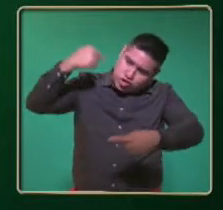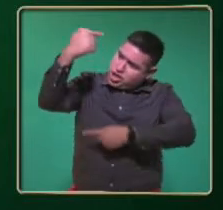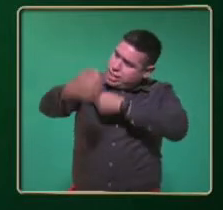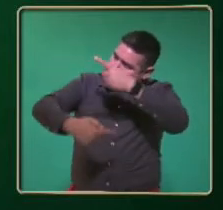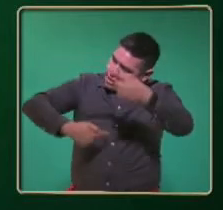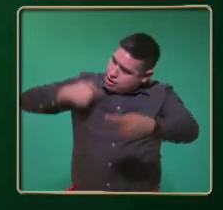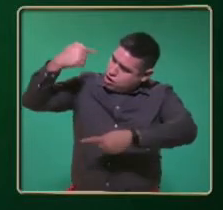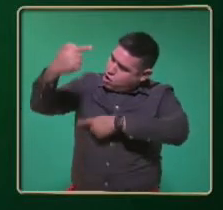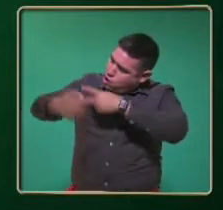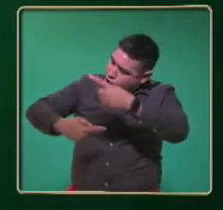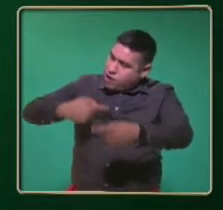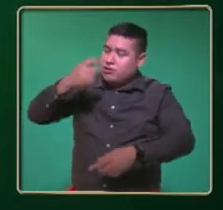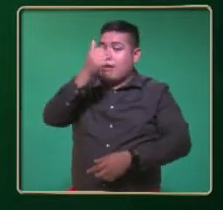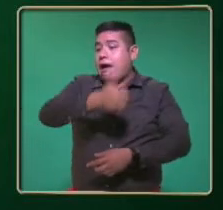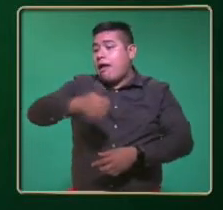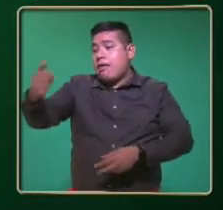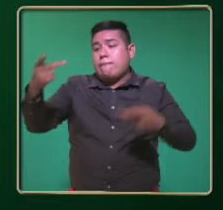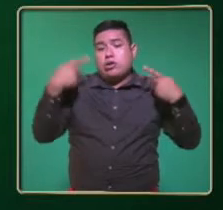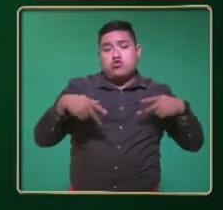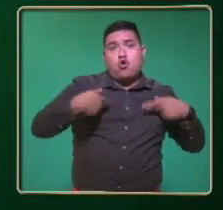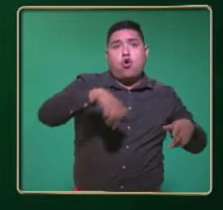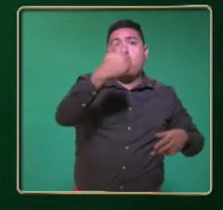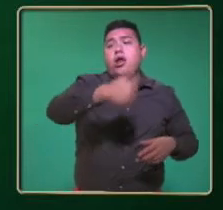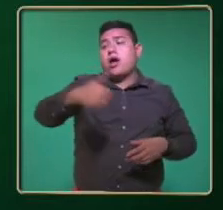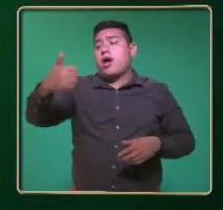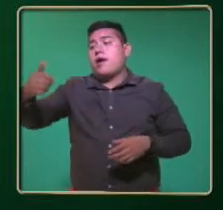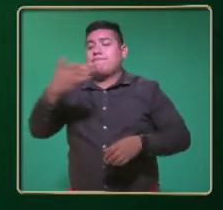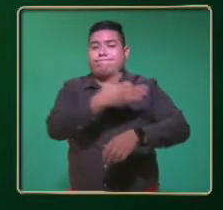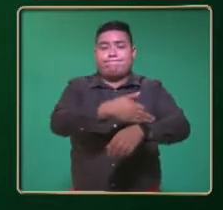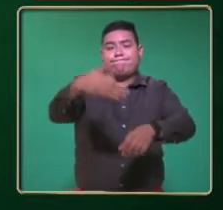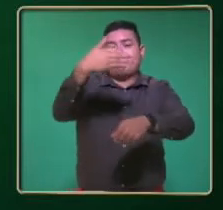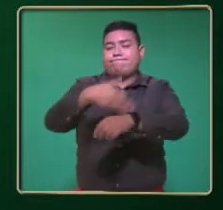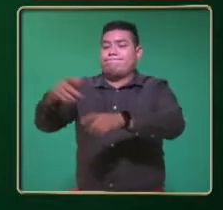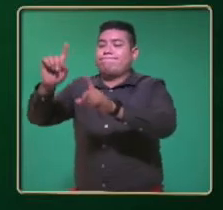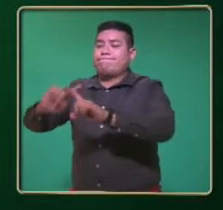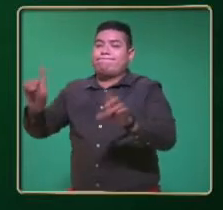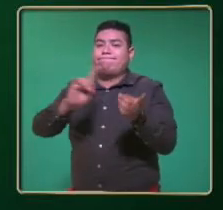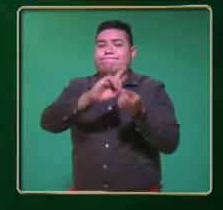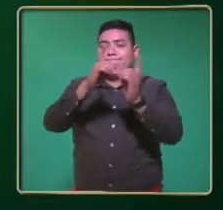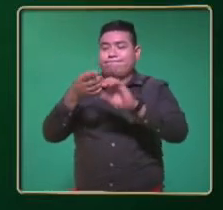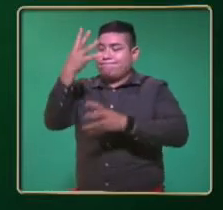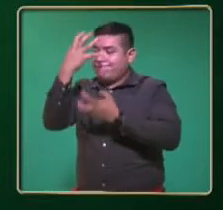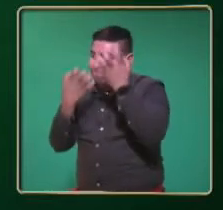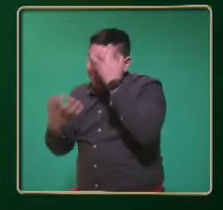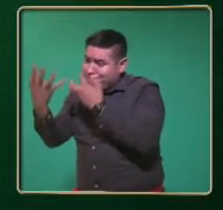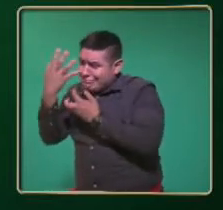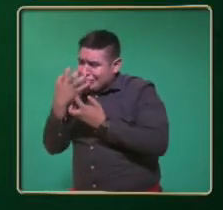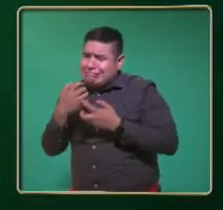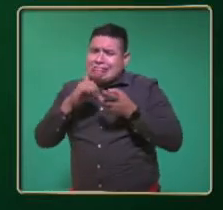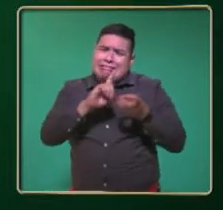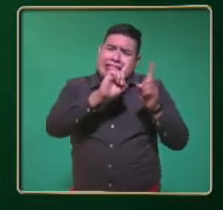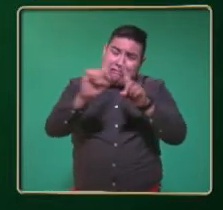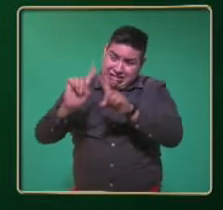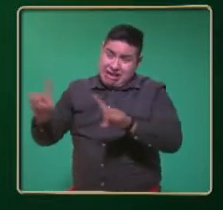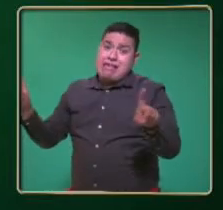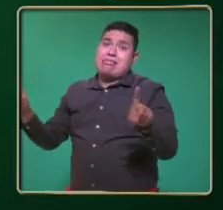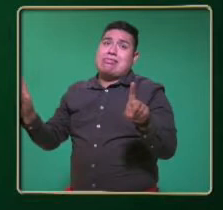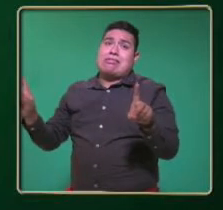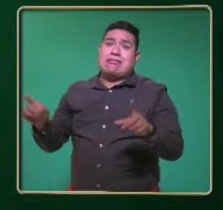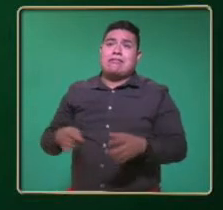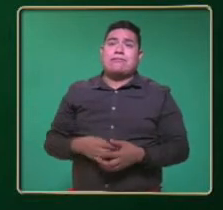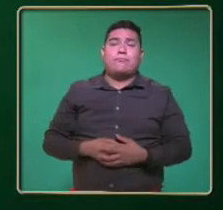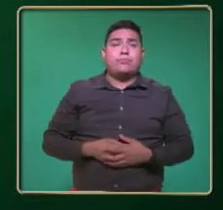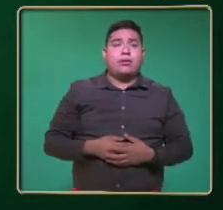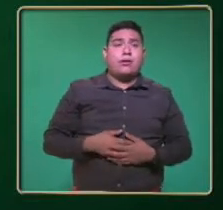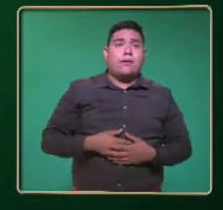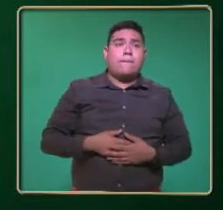cada persona o cada familia vive este proceso de duelo de un modo distinto.